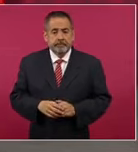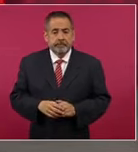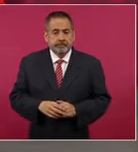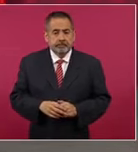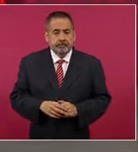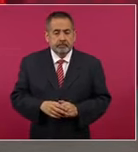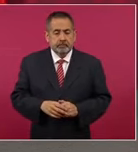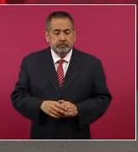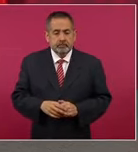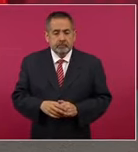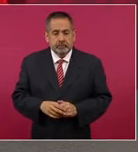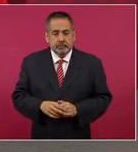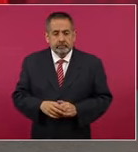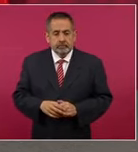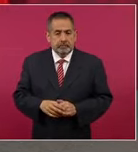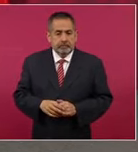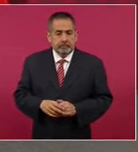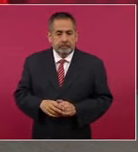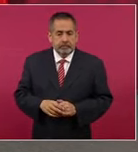y no